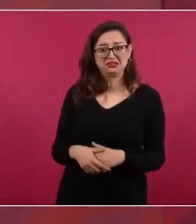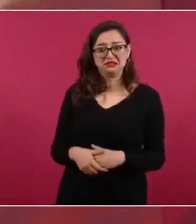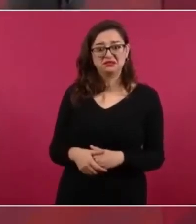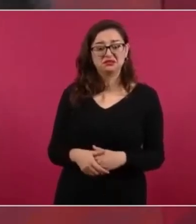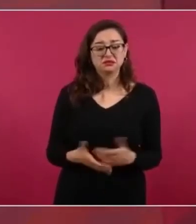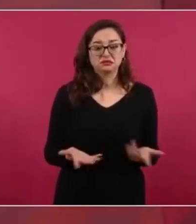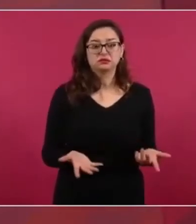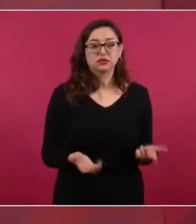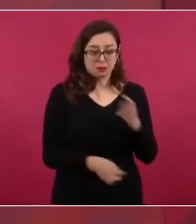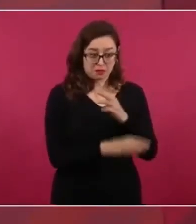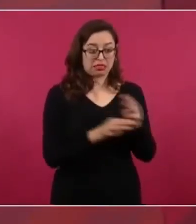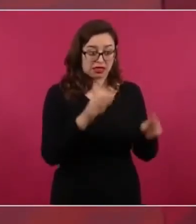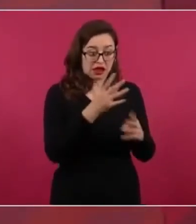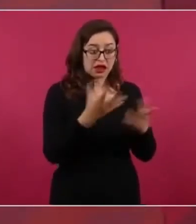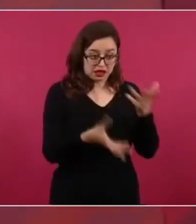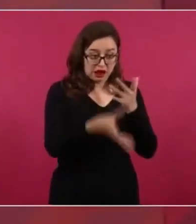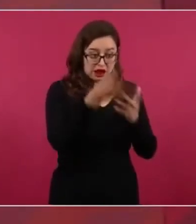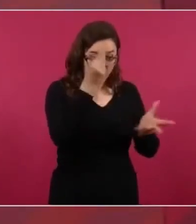aprendieron, pero